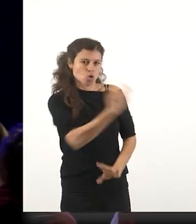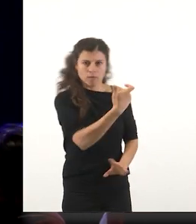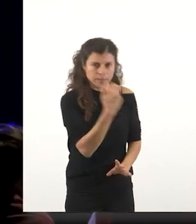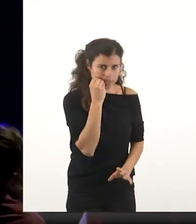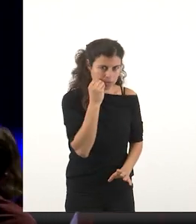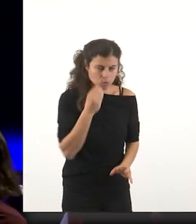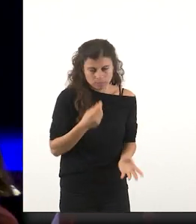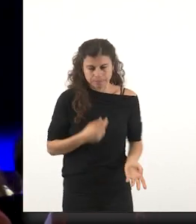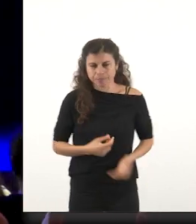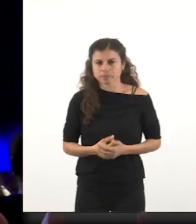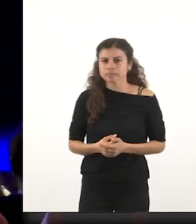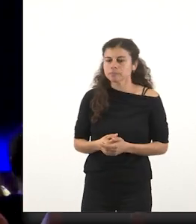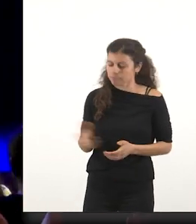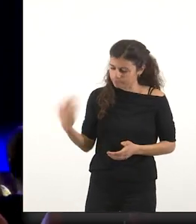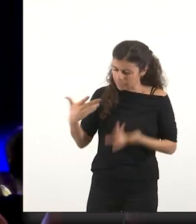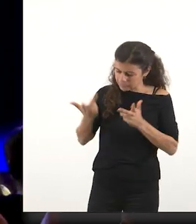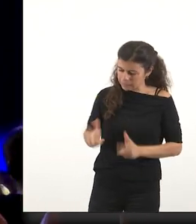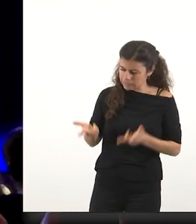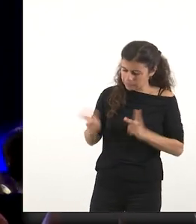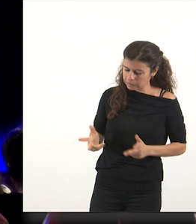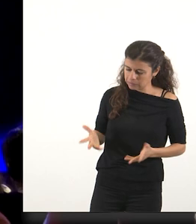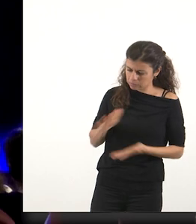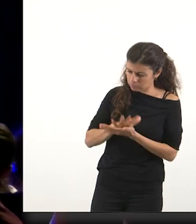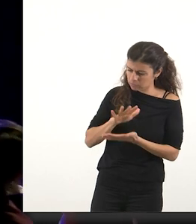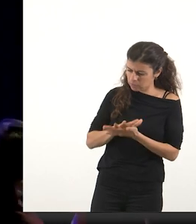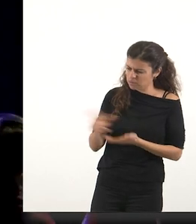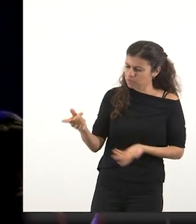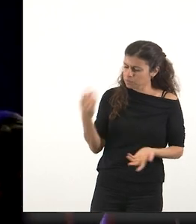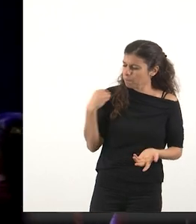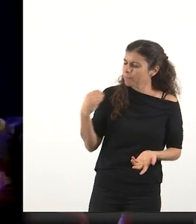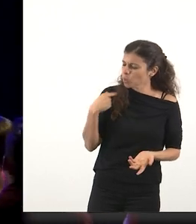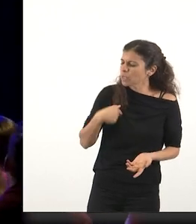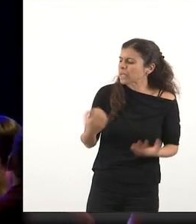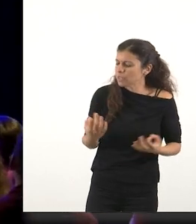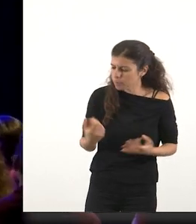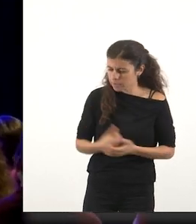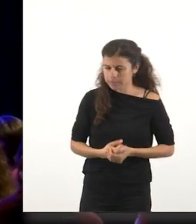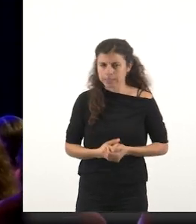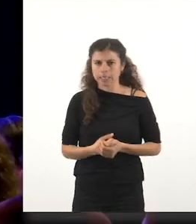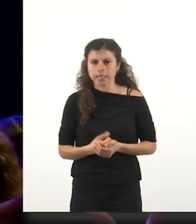siéntate. ¿Estás tranquila ya? ¿Eh? ¿Qué me pasa? Dice la tía. ¿Qué me pasa?